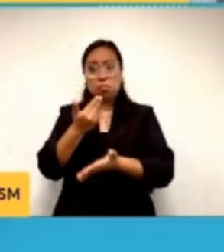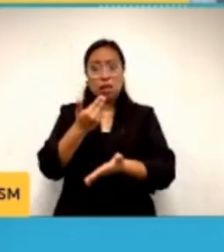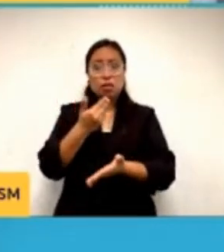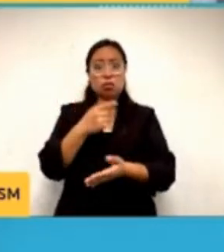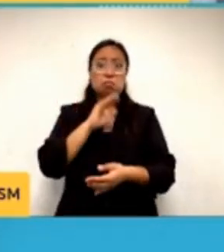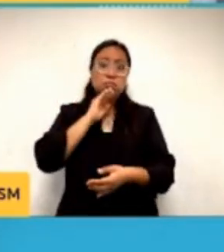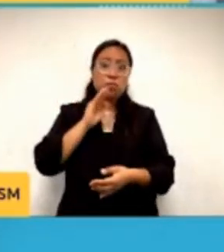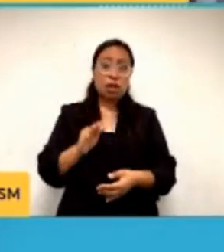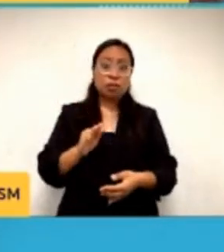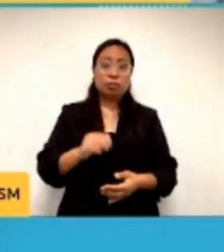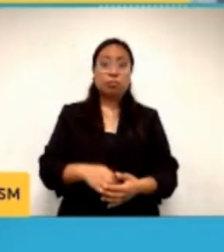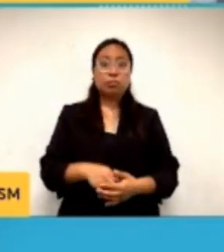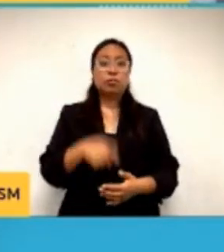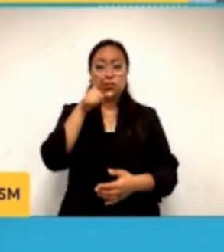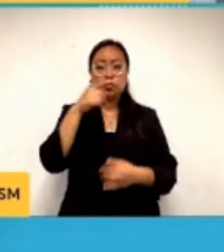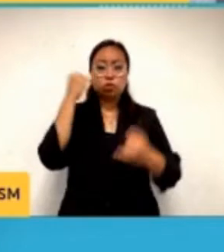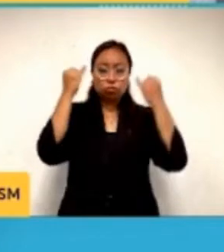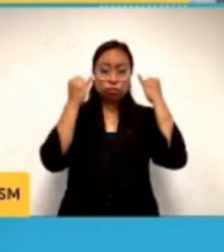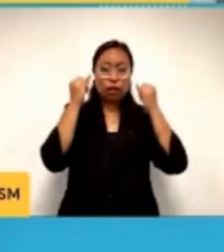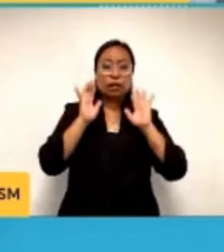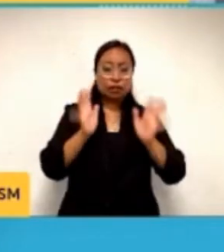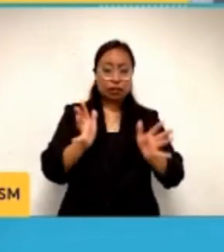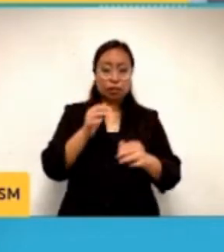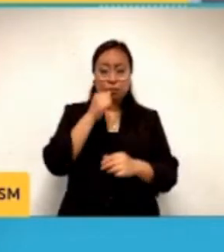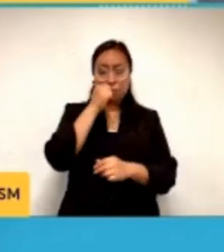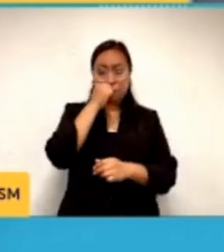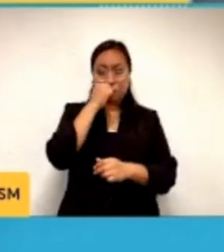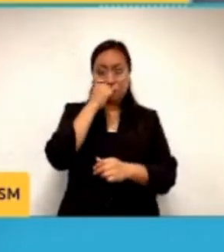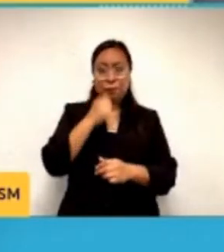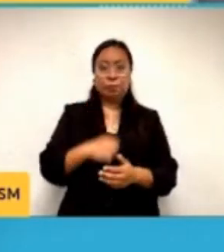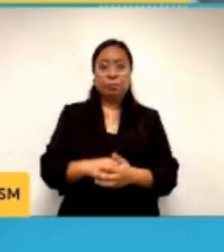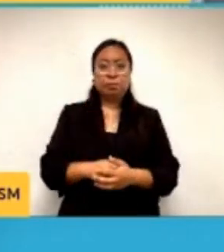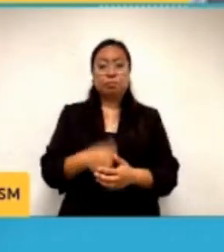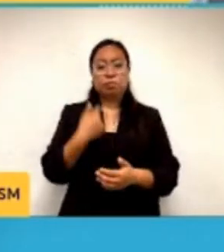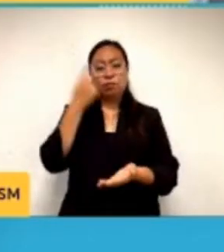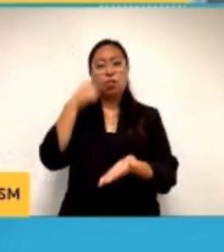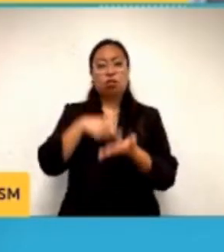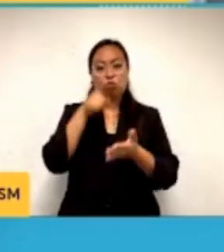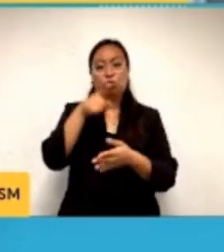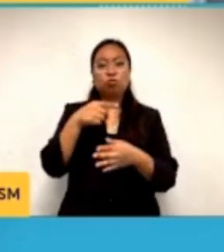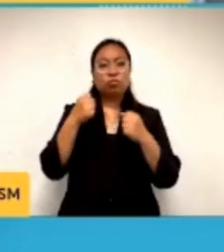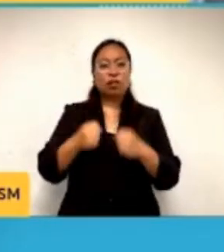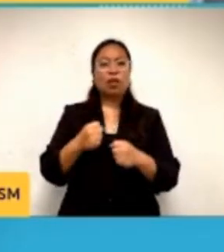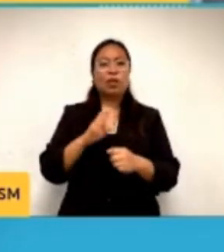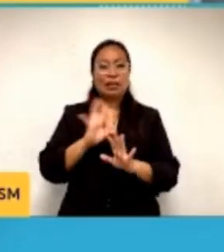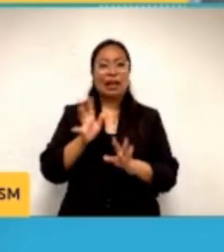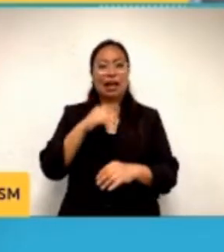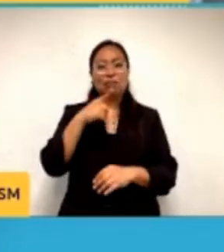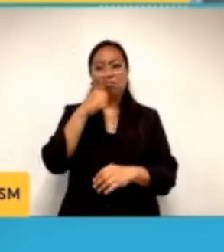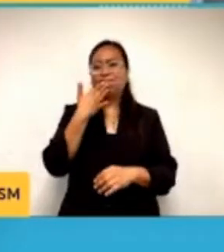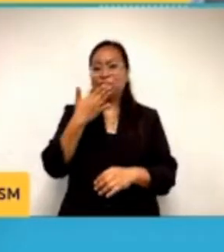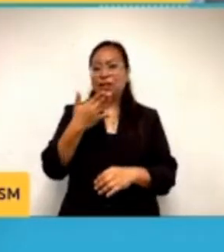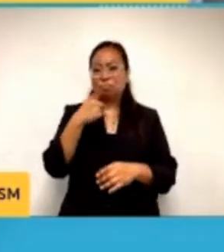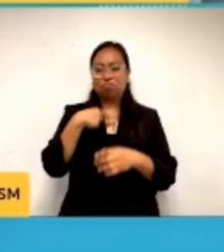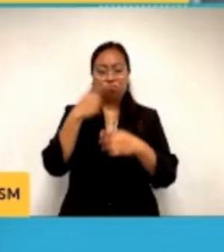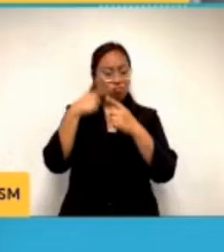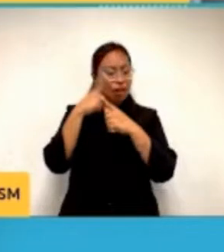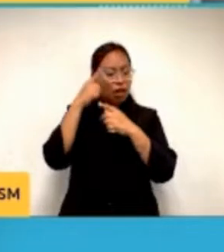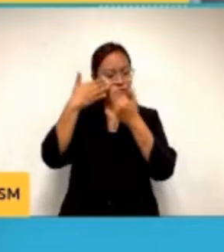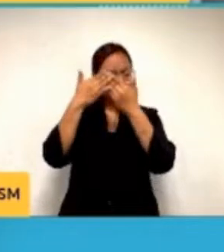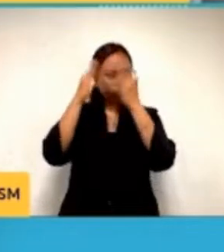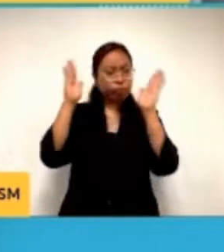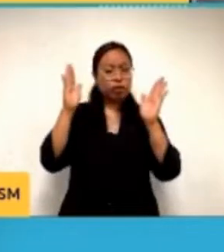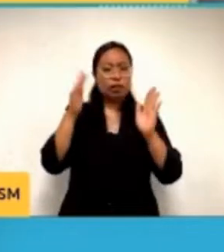¿Tienes ya algunos en la mente? Estoy segurísima que sí. Estoy segura que tú tienes muy, muy claro quiénes son los stakeholders y las personas clave a las que